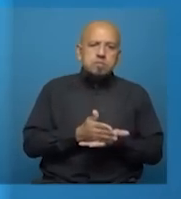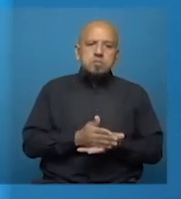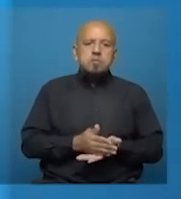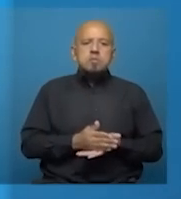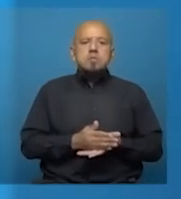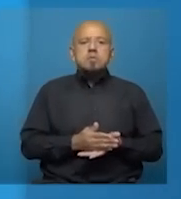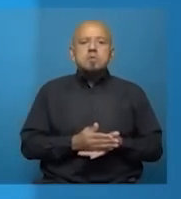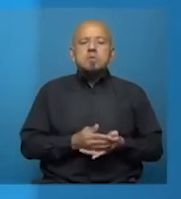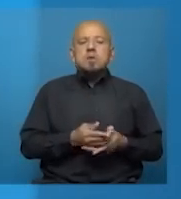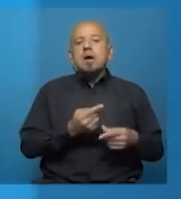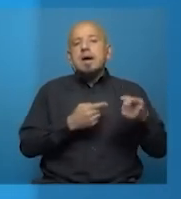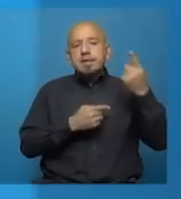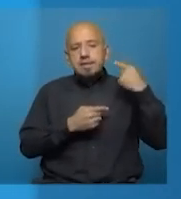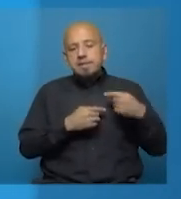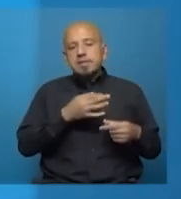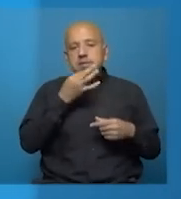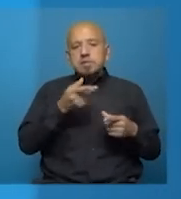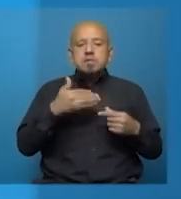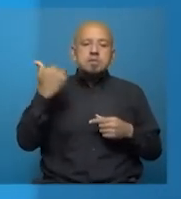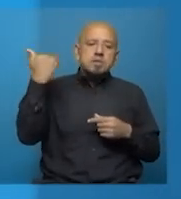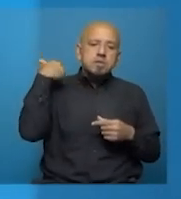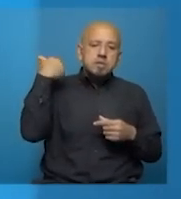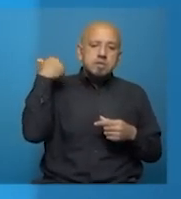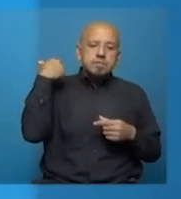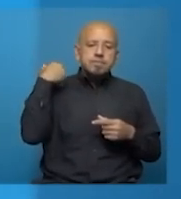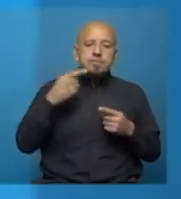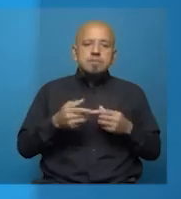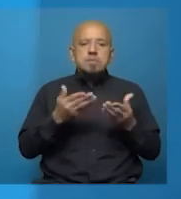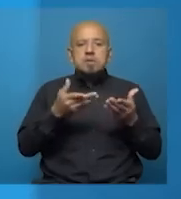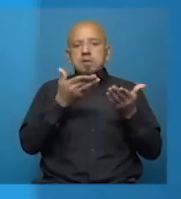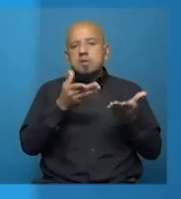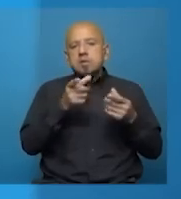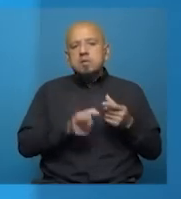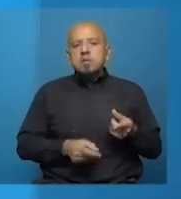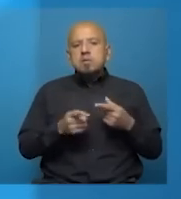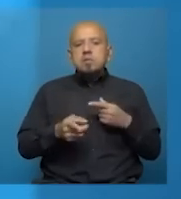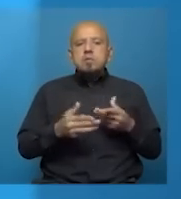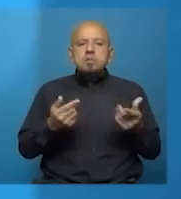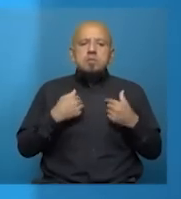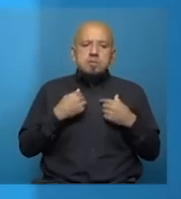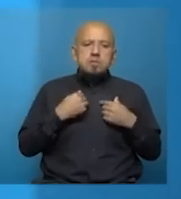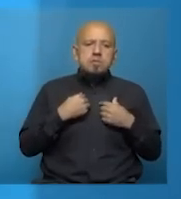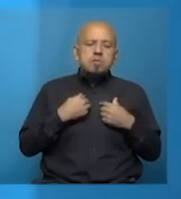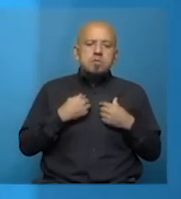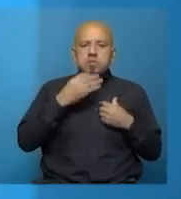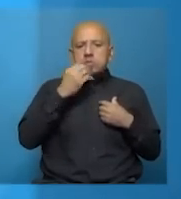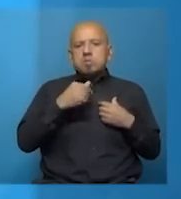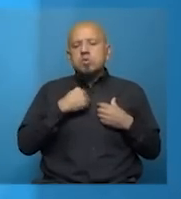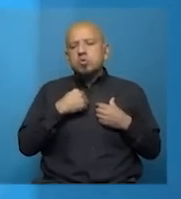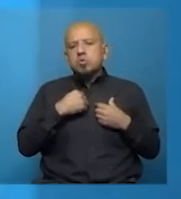venía antes diciendo, bueno, Astesiano es una persona intachable, Astesiano yo le confié lo mejor que yo